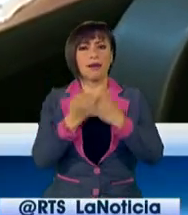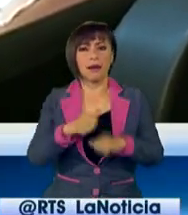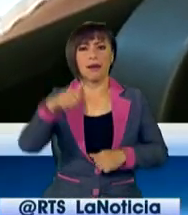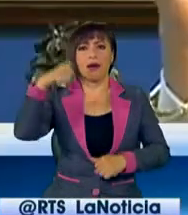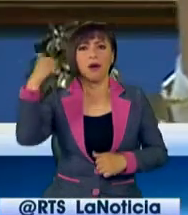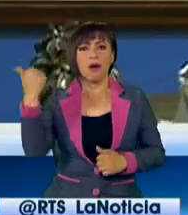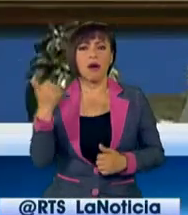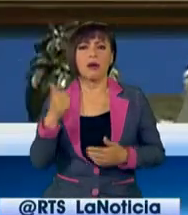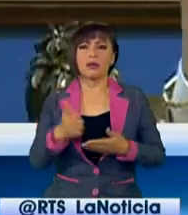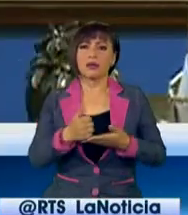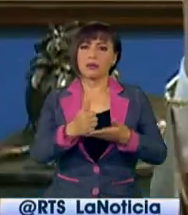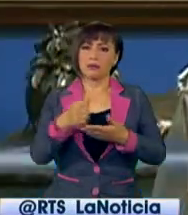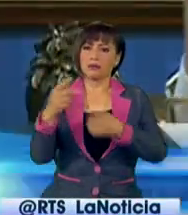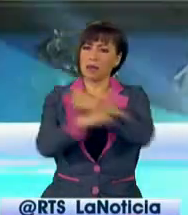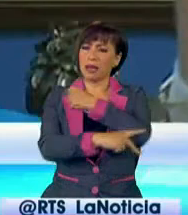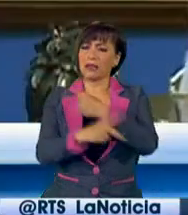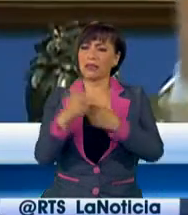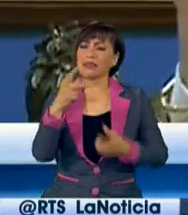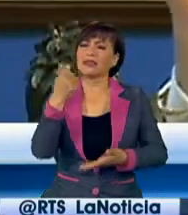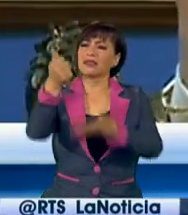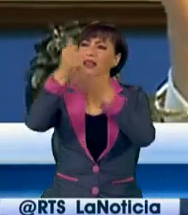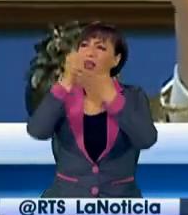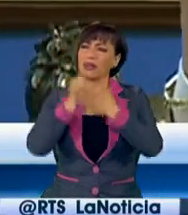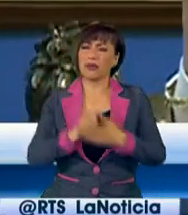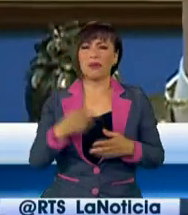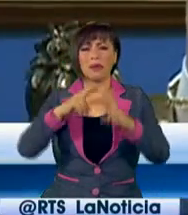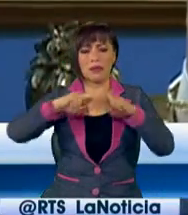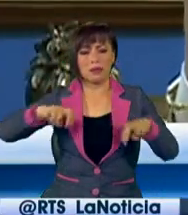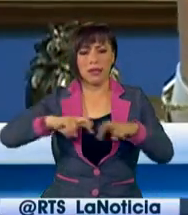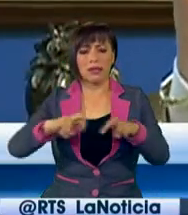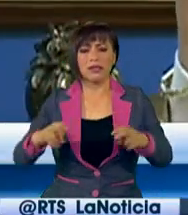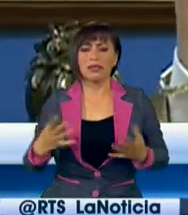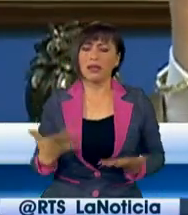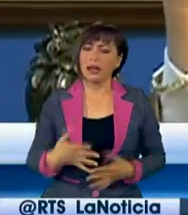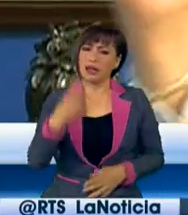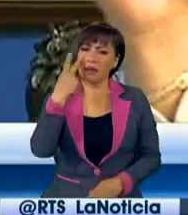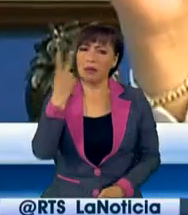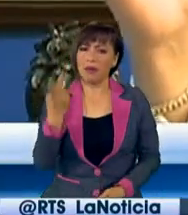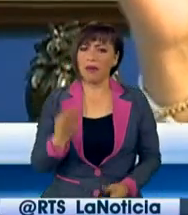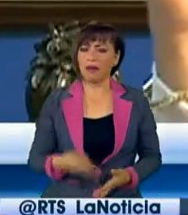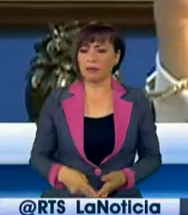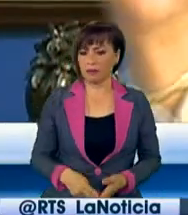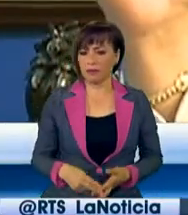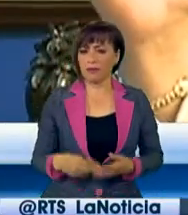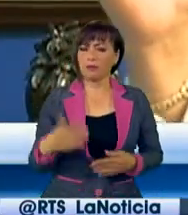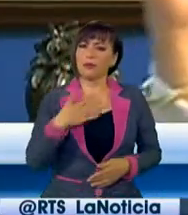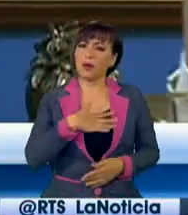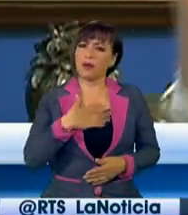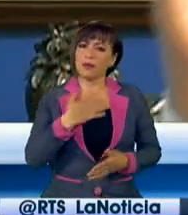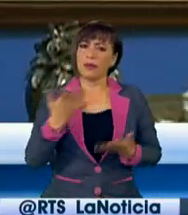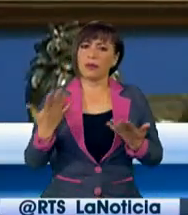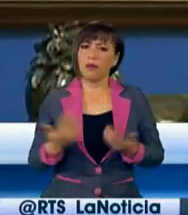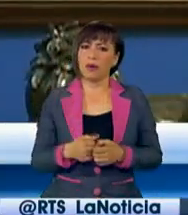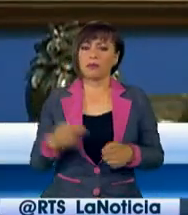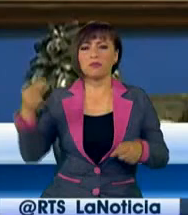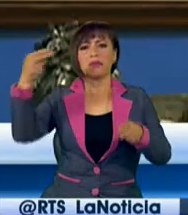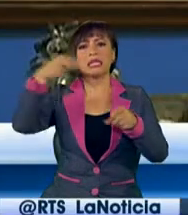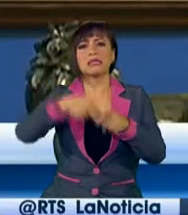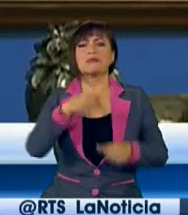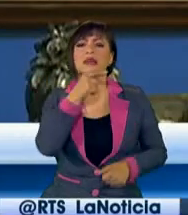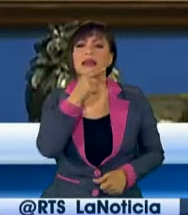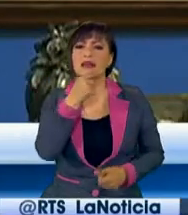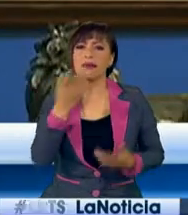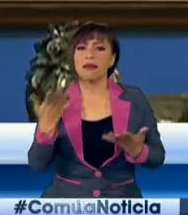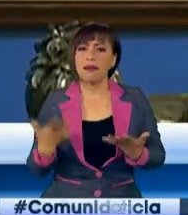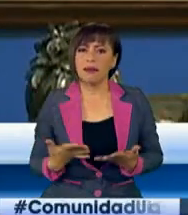internacionales. Que conlleve definitivamente a que determinar que estos conciudadanos, al menos los de la FAE, participaron en estos